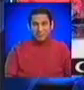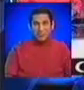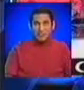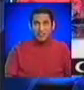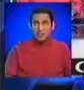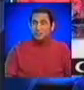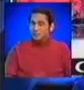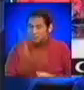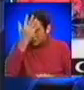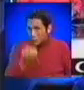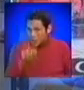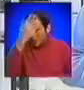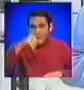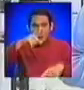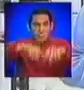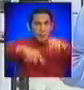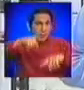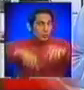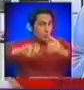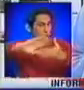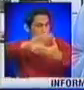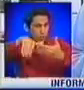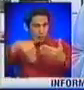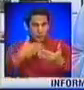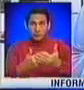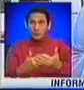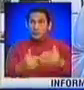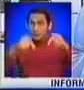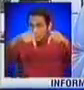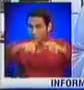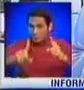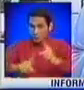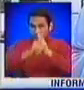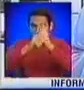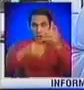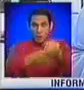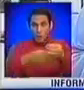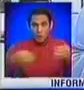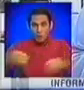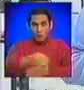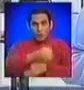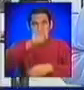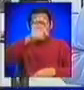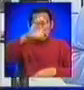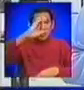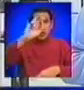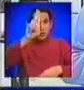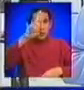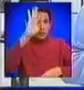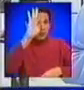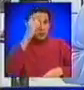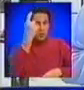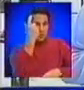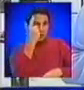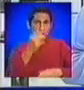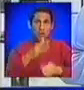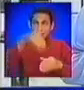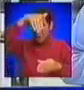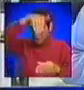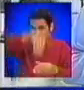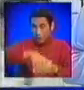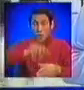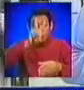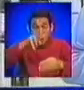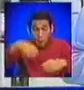Muy buenos días, amigos televidentes y compañeros en estudios. Nos encontramos en las instalaciones del EQ911, donde desde las 2